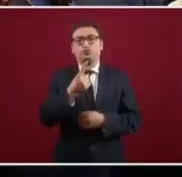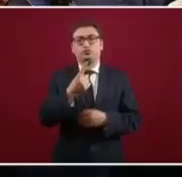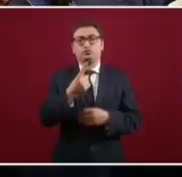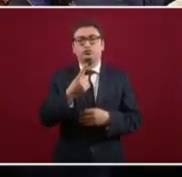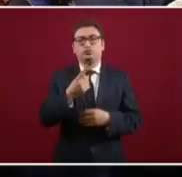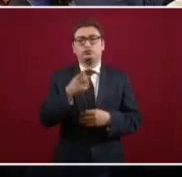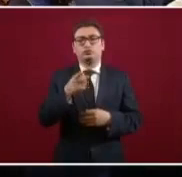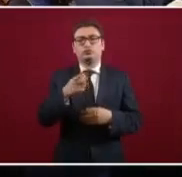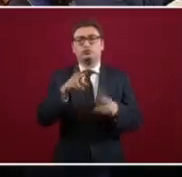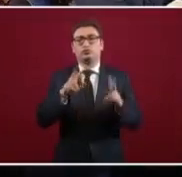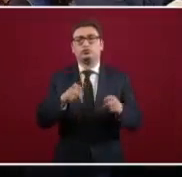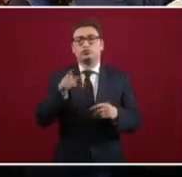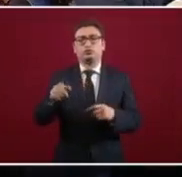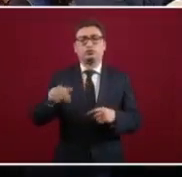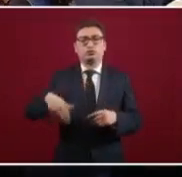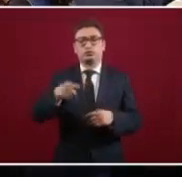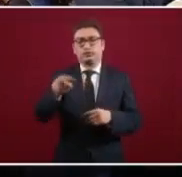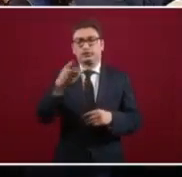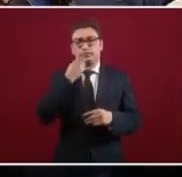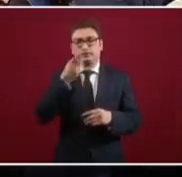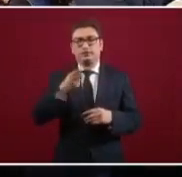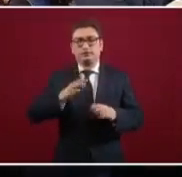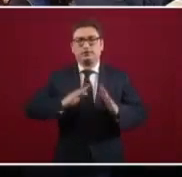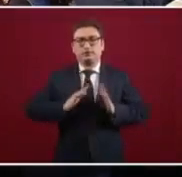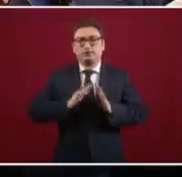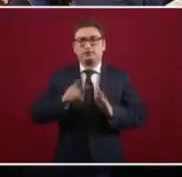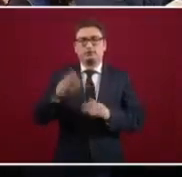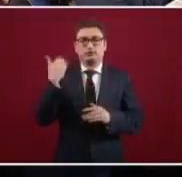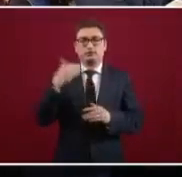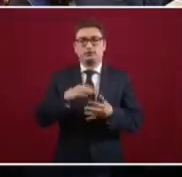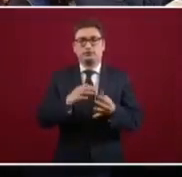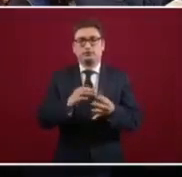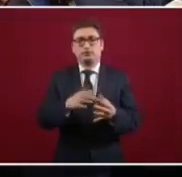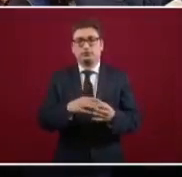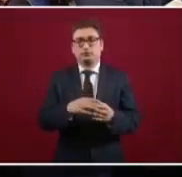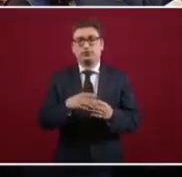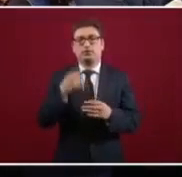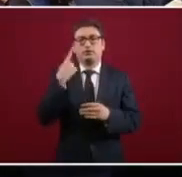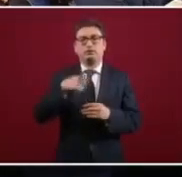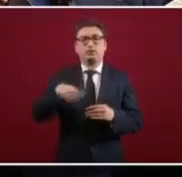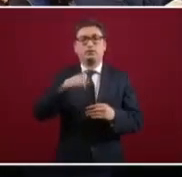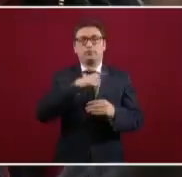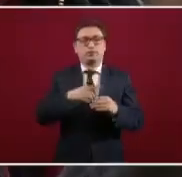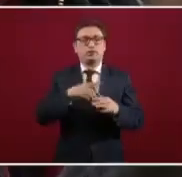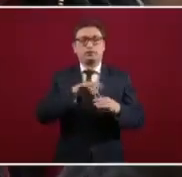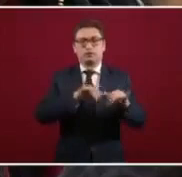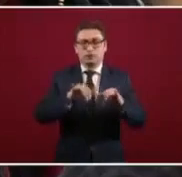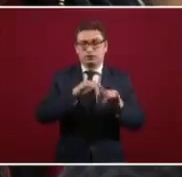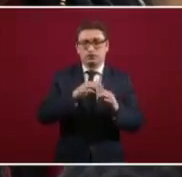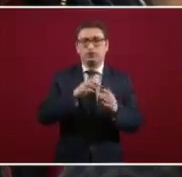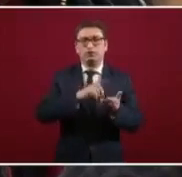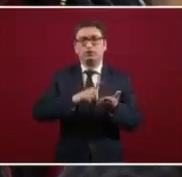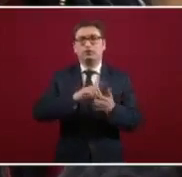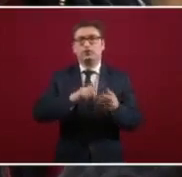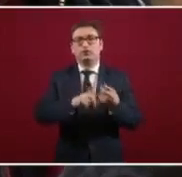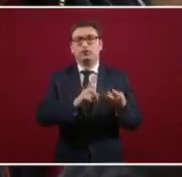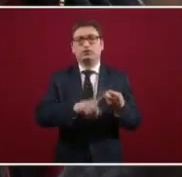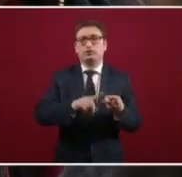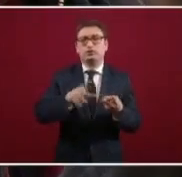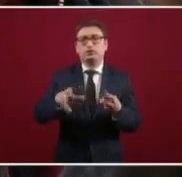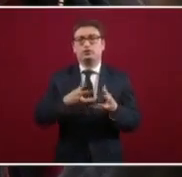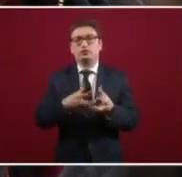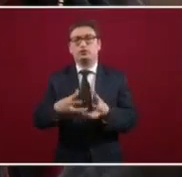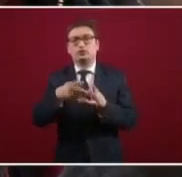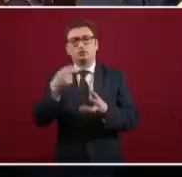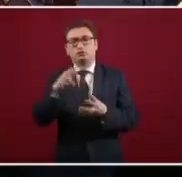tiene que ver con lo que hace el ejército que seguros de sant orina el de la fuerza anti narcótico y el que estaba en el lugar de los hechos nada más sin decir el